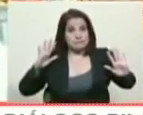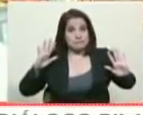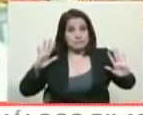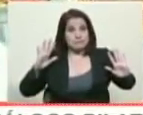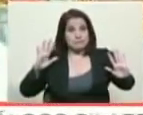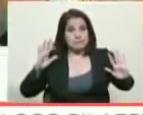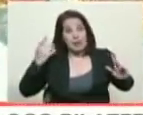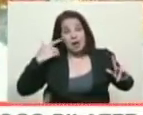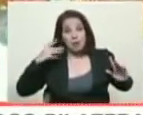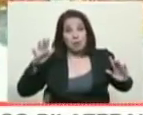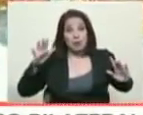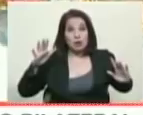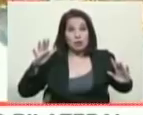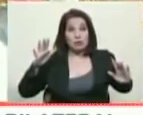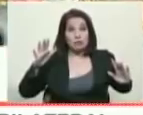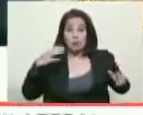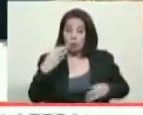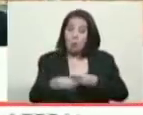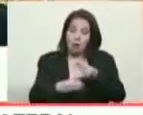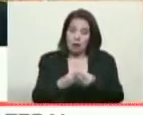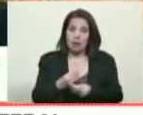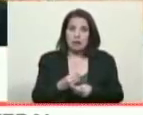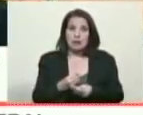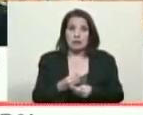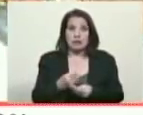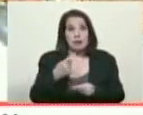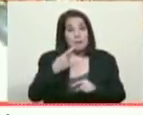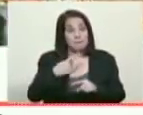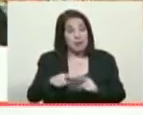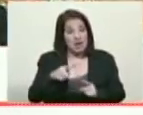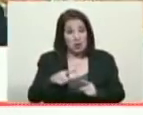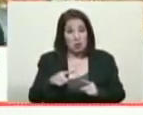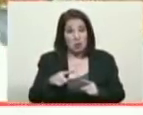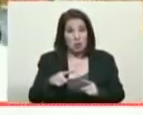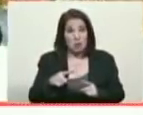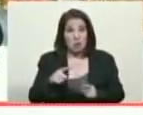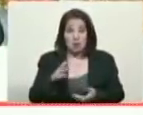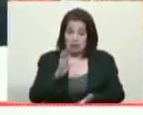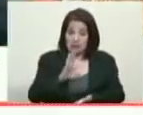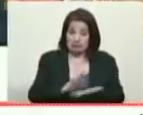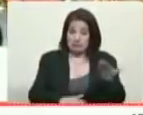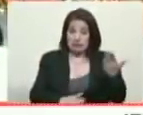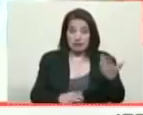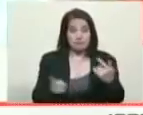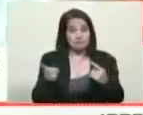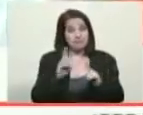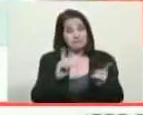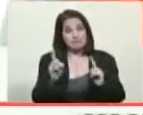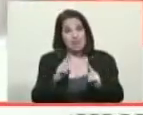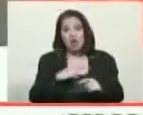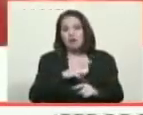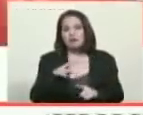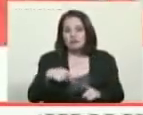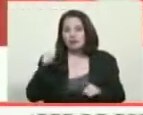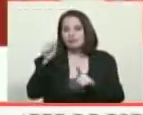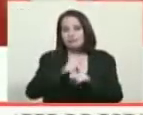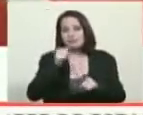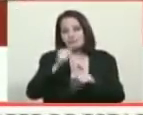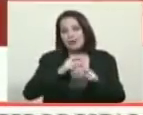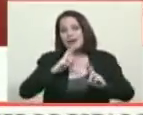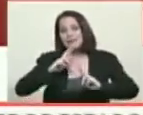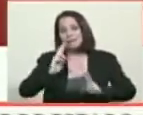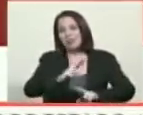bueno ellos se atreverán que salgan no estamos seguros no estamos seguros porque van a tener las